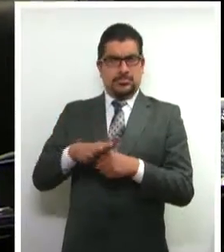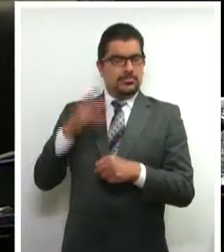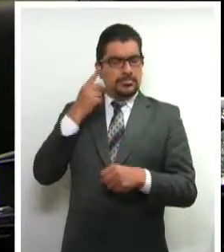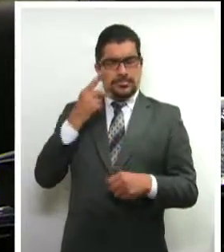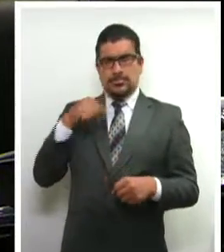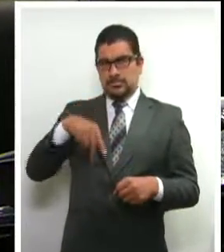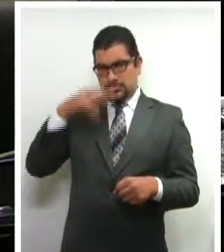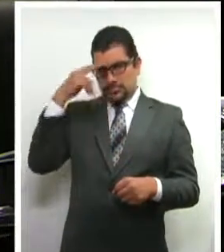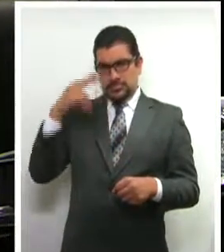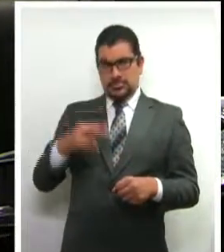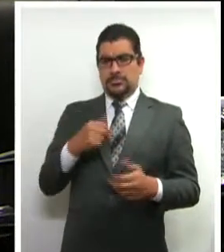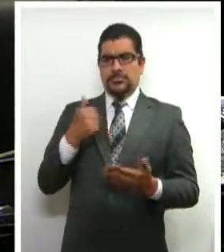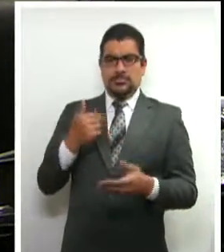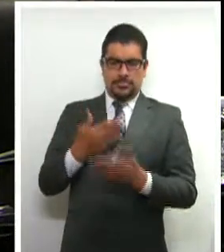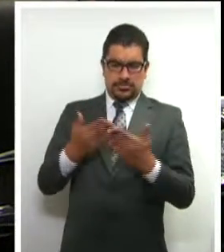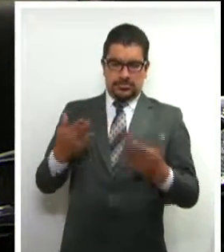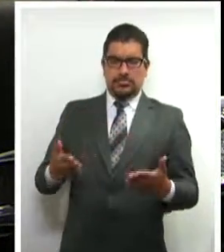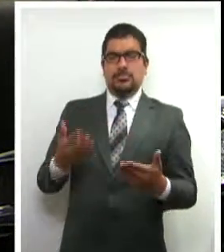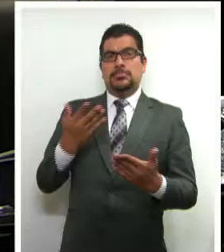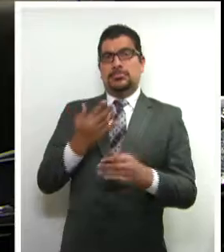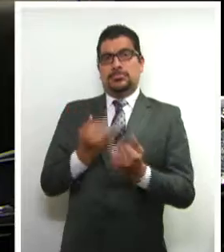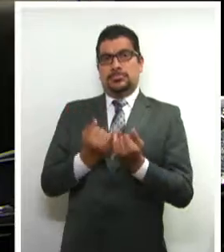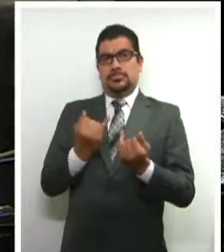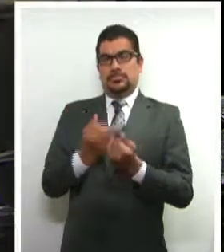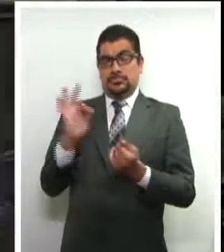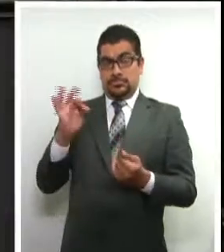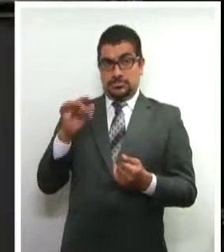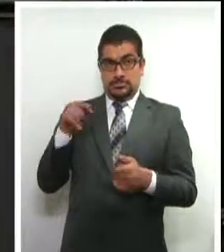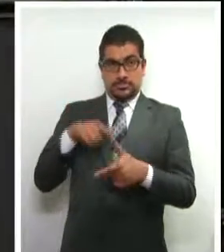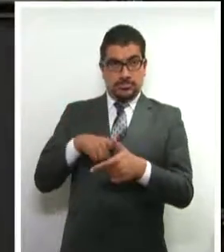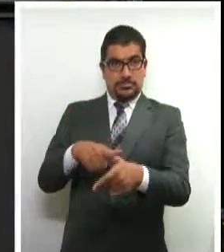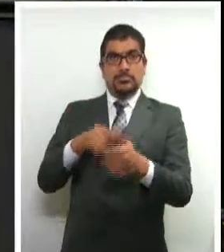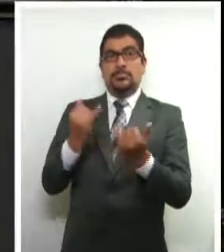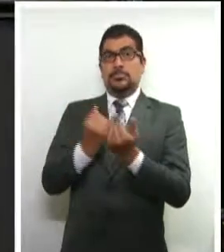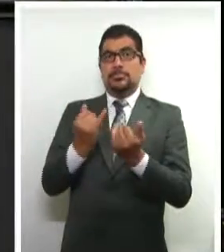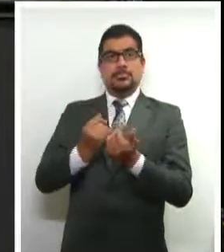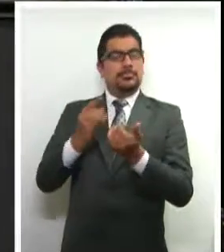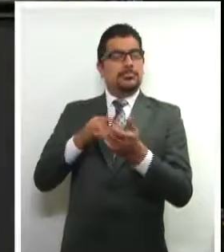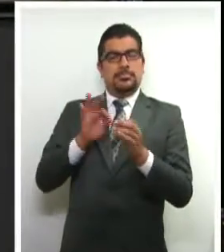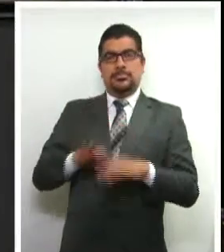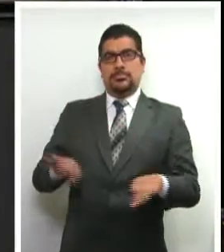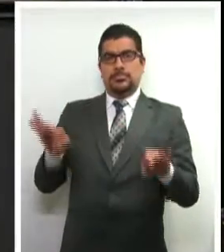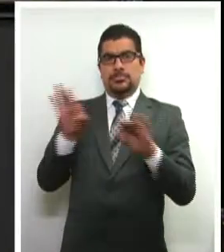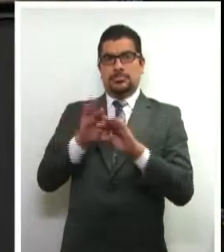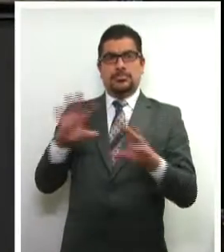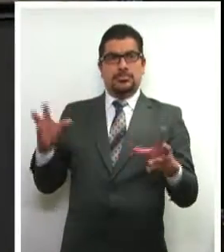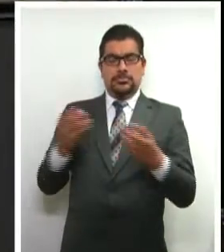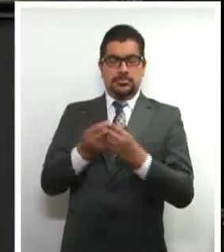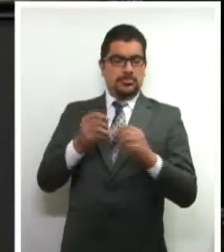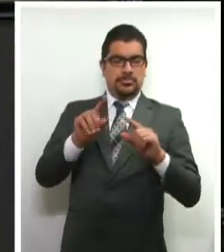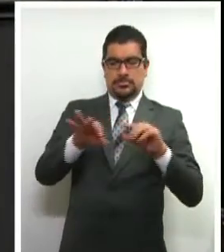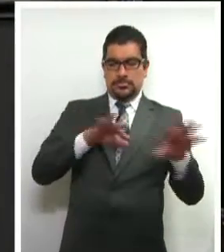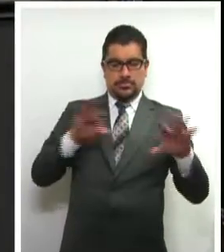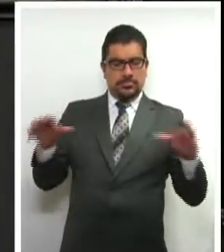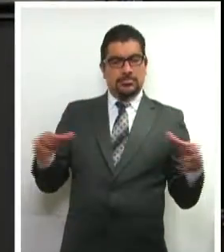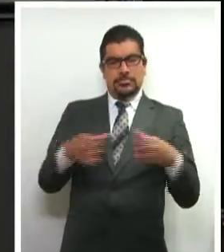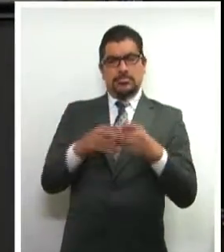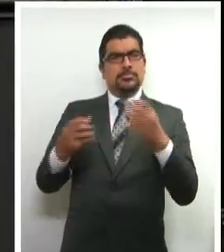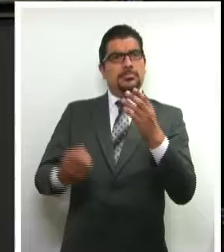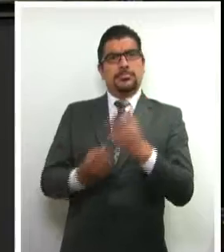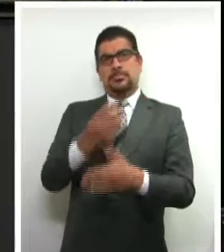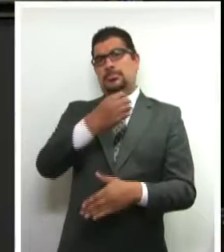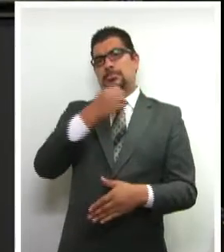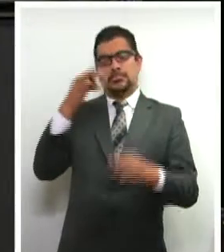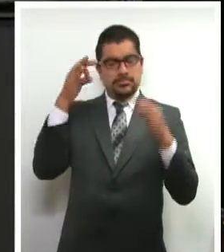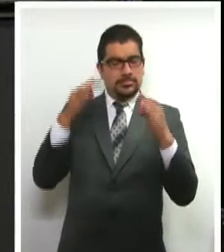México. Por el contrario, este siguió desempeñando un papel relevante en la organización del nuevo orden y